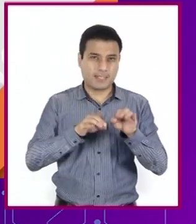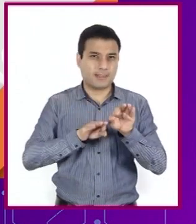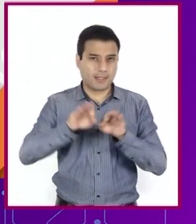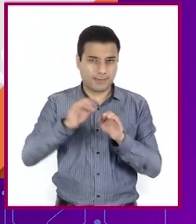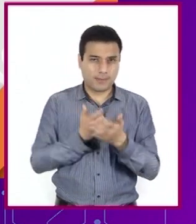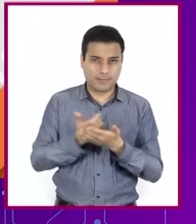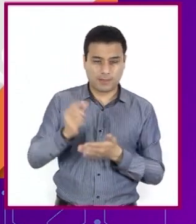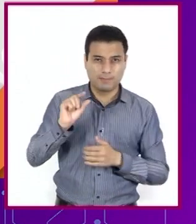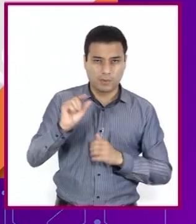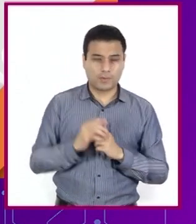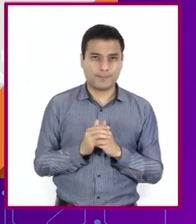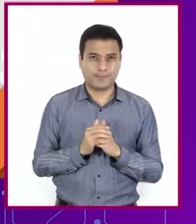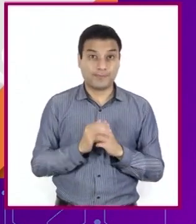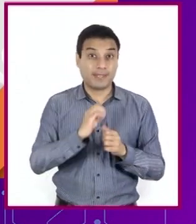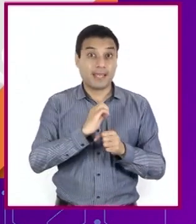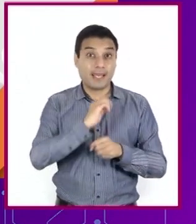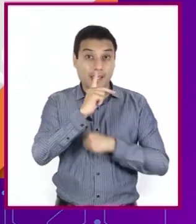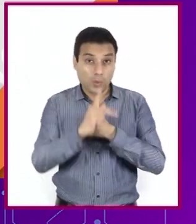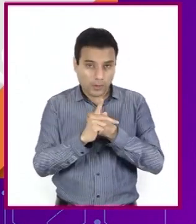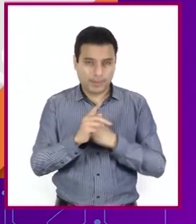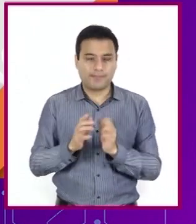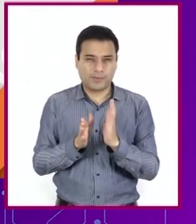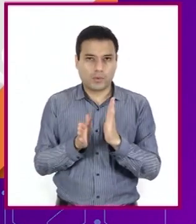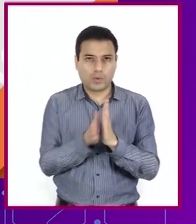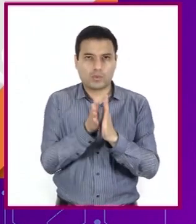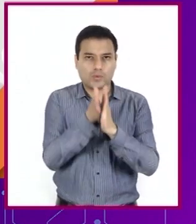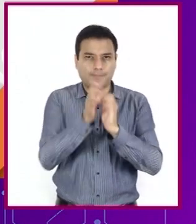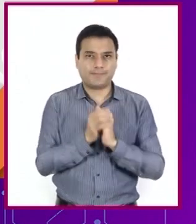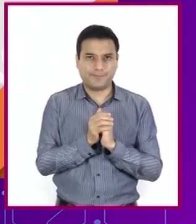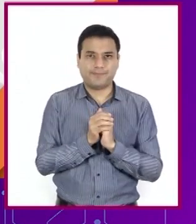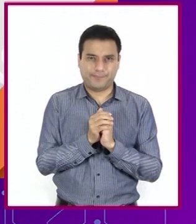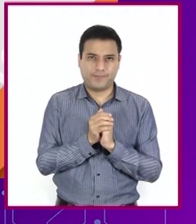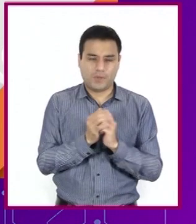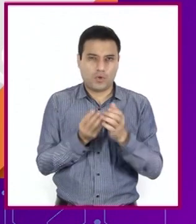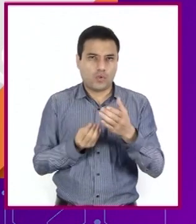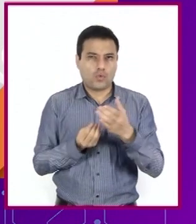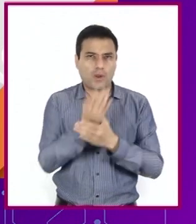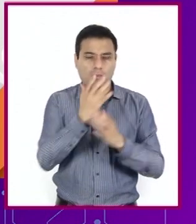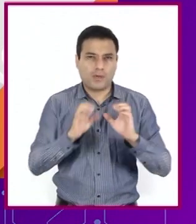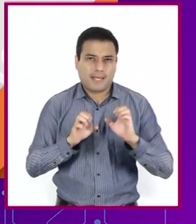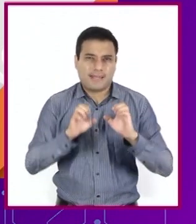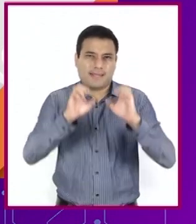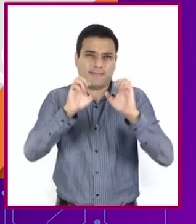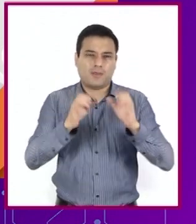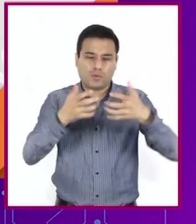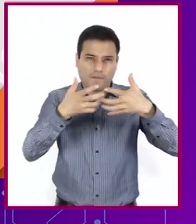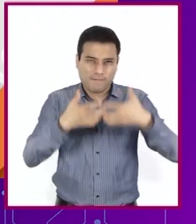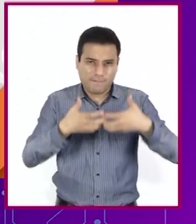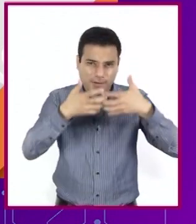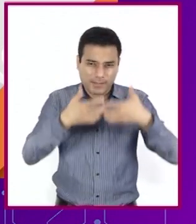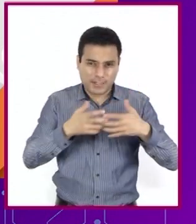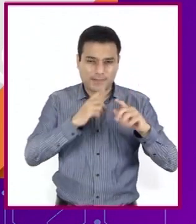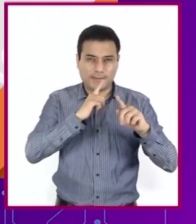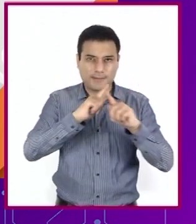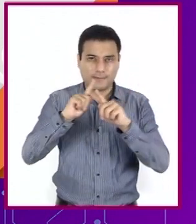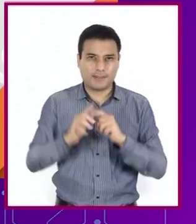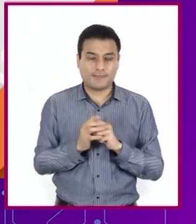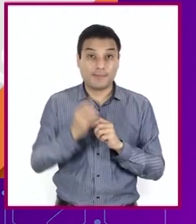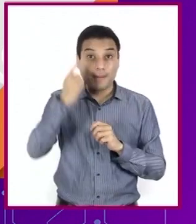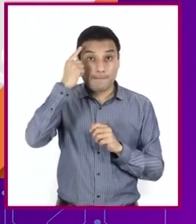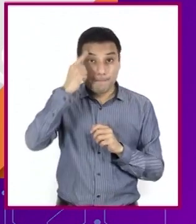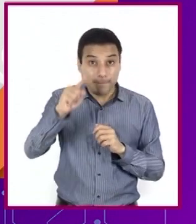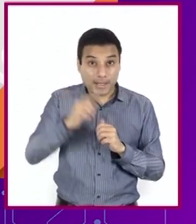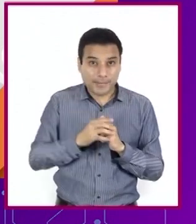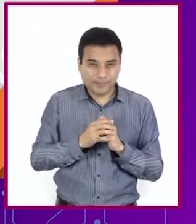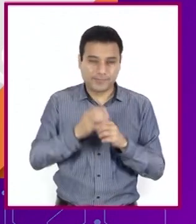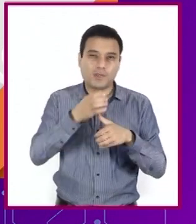europeos construyeron infraestructuras en los nuevos territorios para favorecer la entrada y salida de